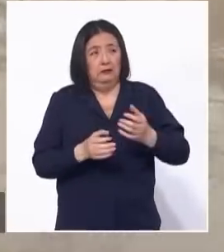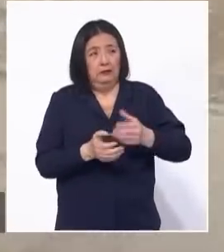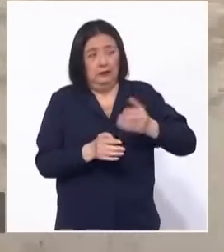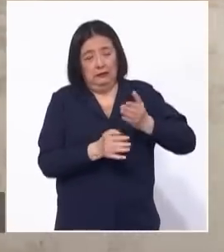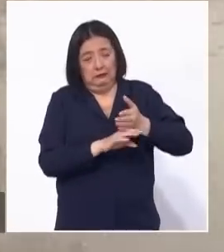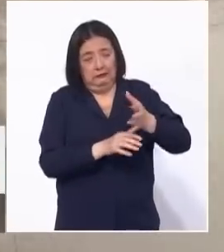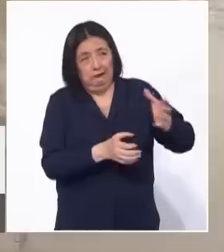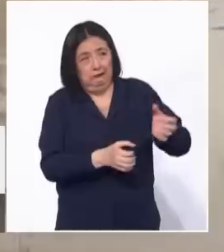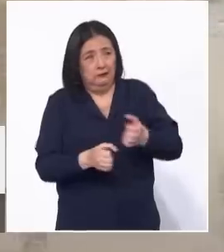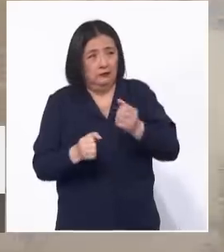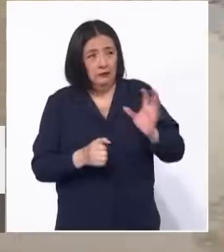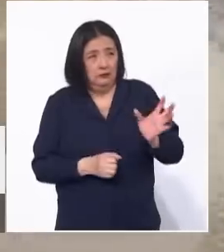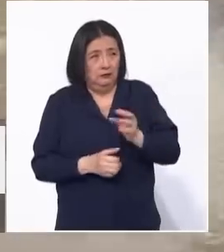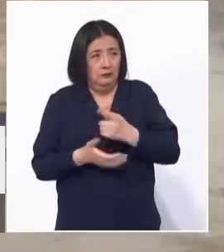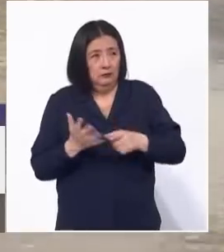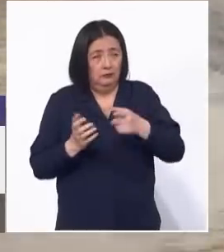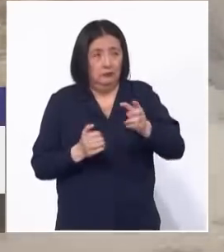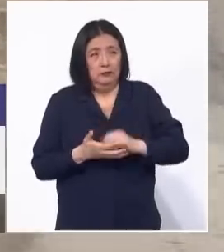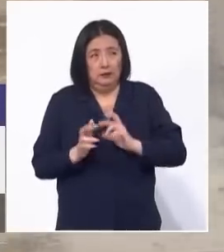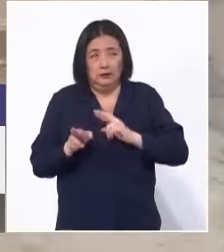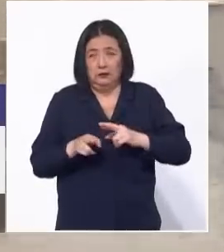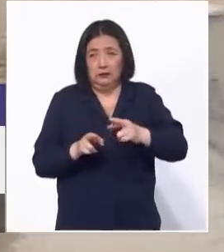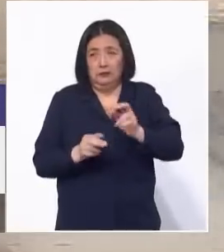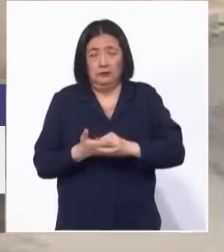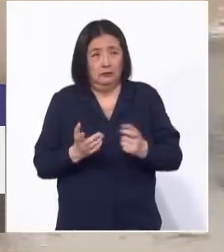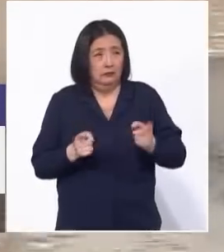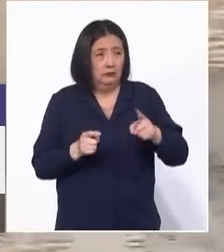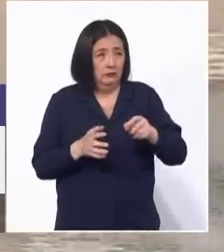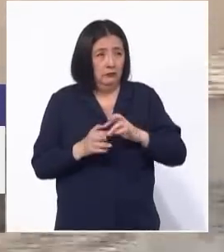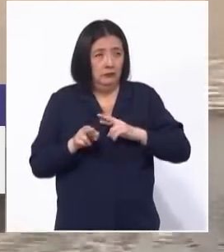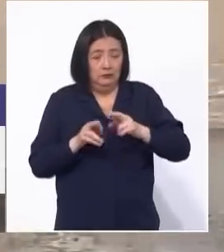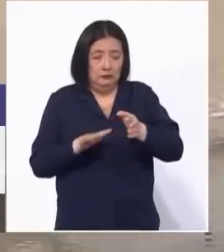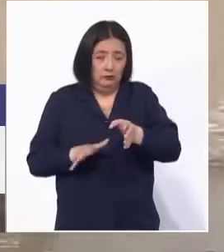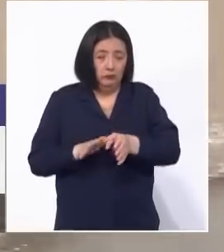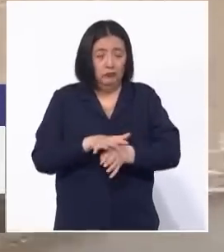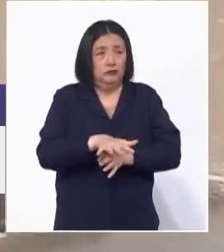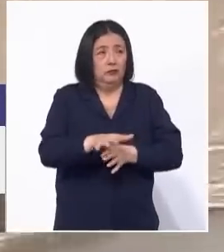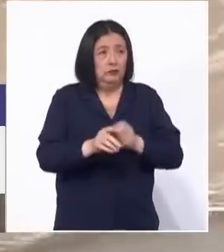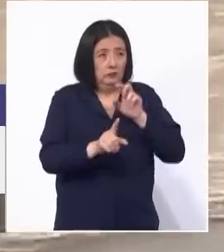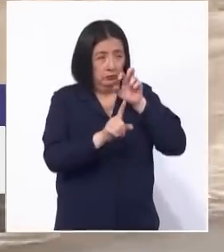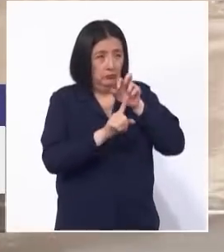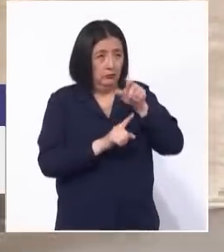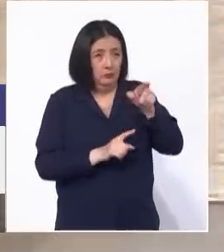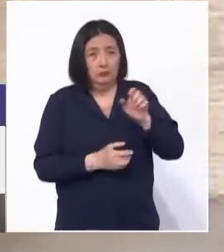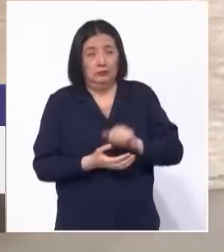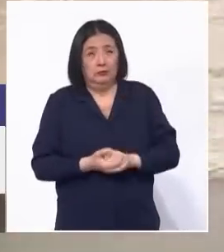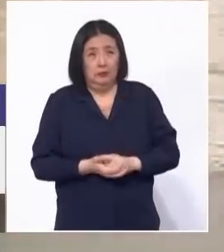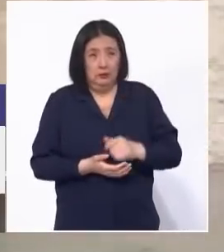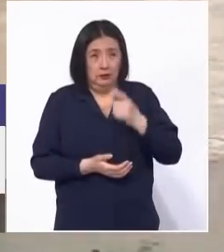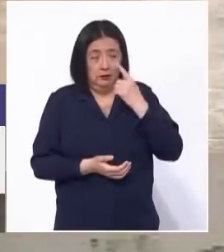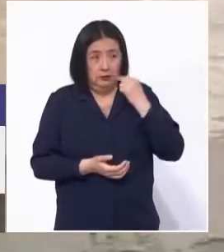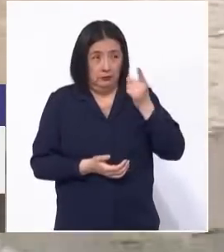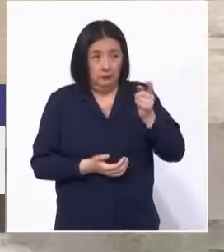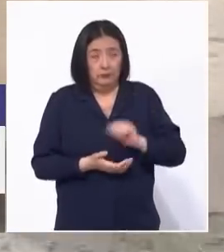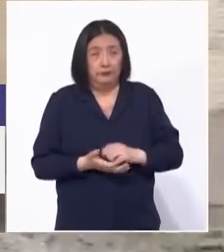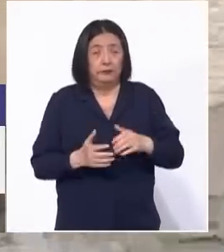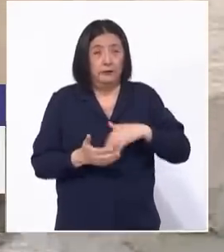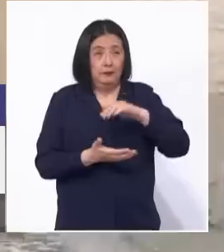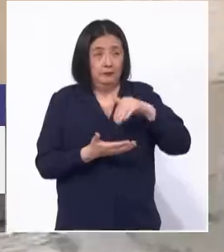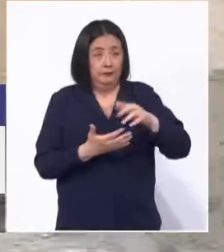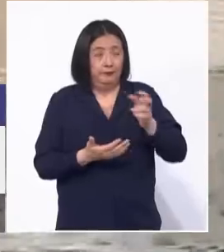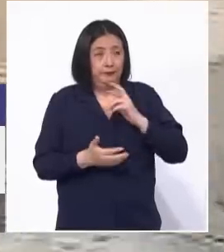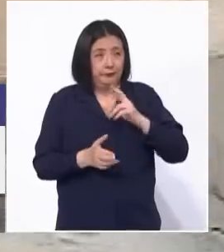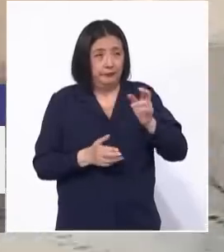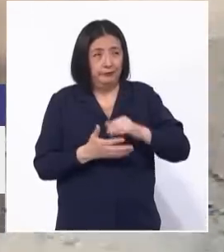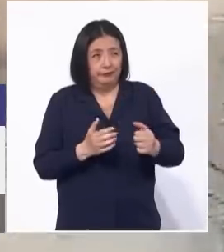todo lo que ha arrastrado un poco el río al salirse de su cauce. No, y esa imagen, ¿no?, de este señor en medio del río con el